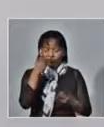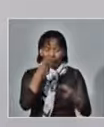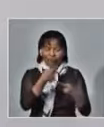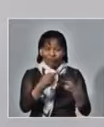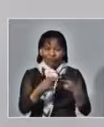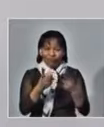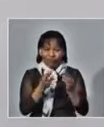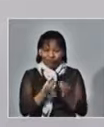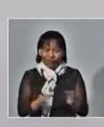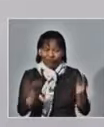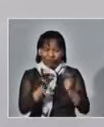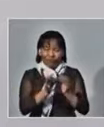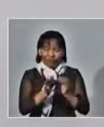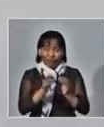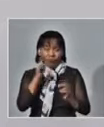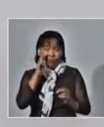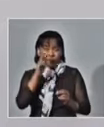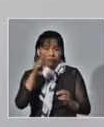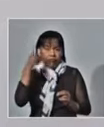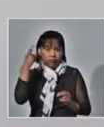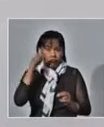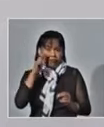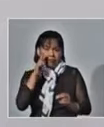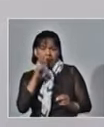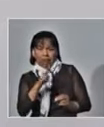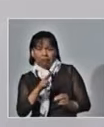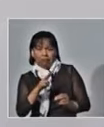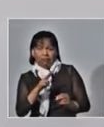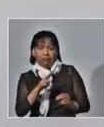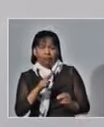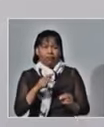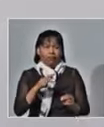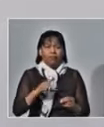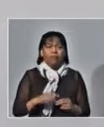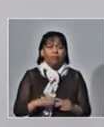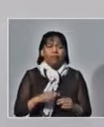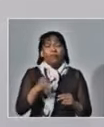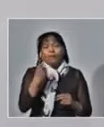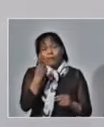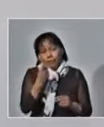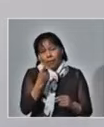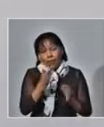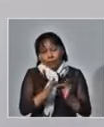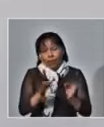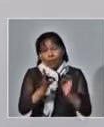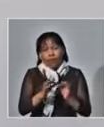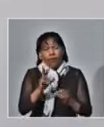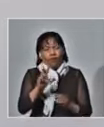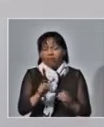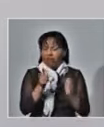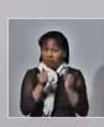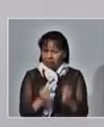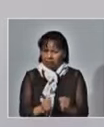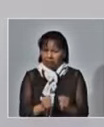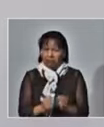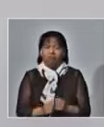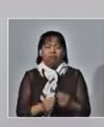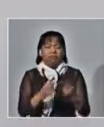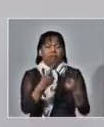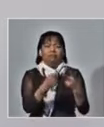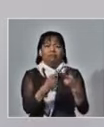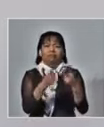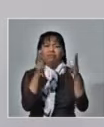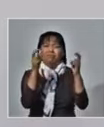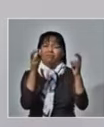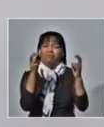en mi recorrido por todo el estado he visto de mis paisanos poblanos. Primero es la inseguridad, ya hablaremos de eso. Pero el segundo gran tema